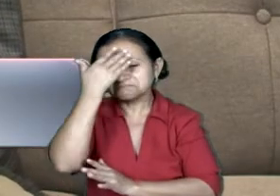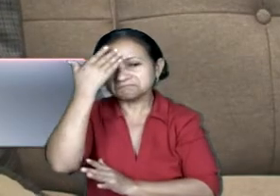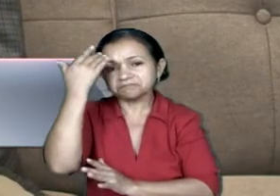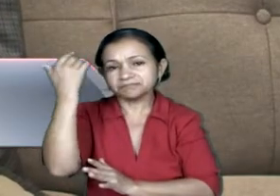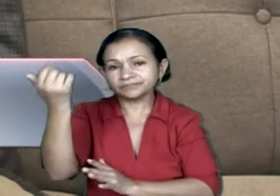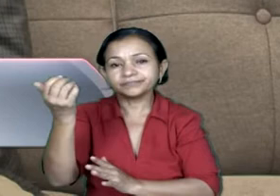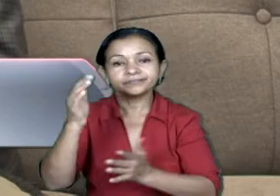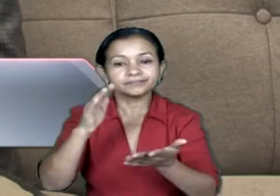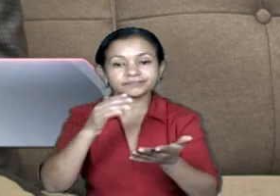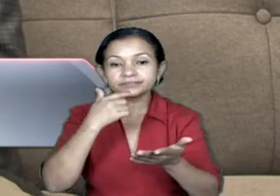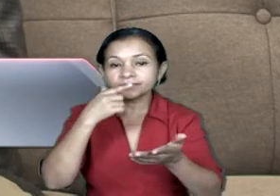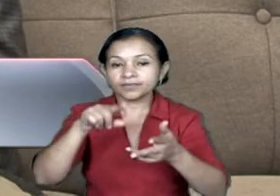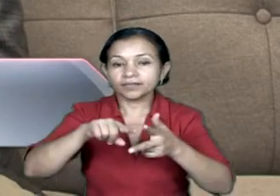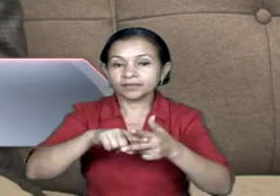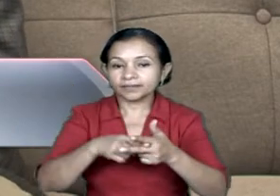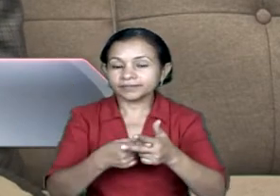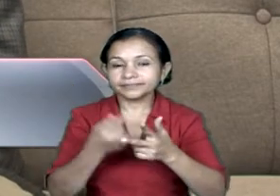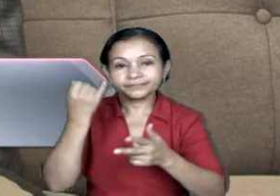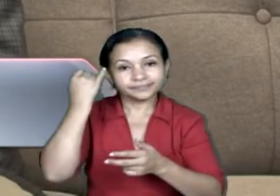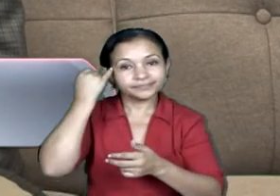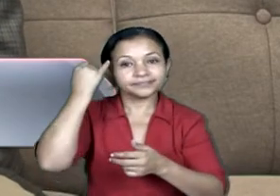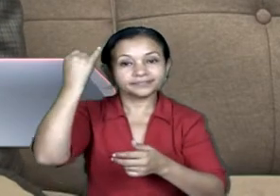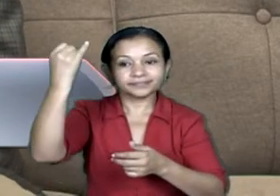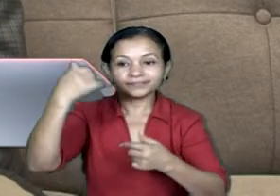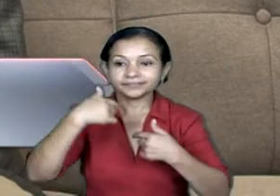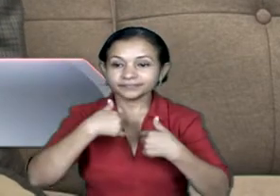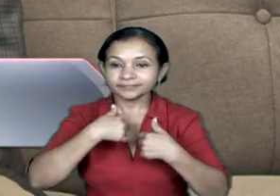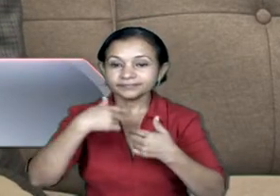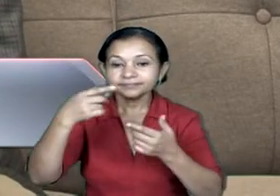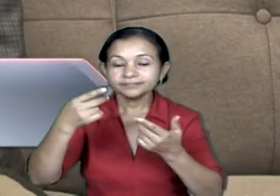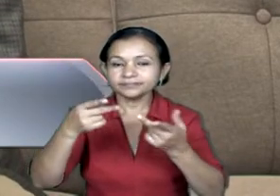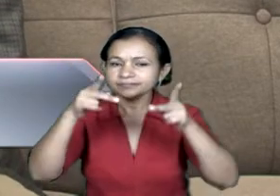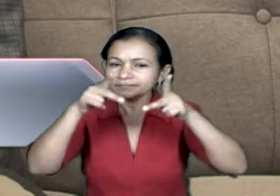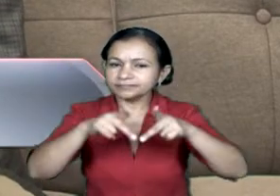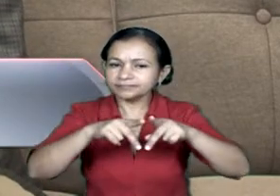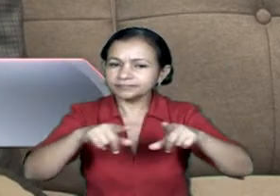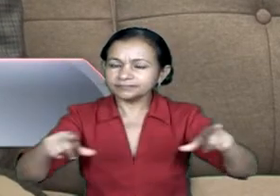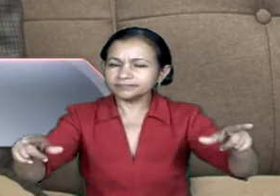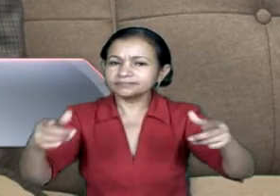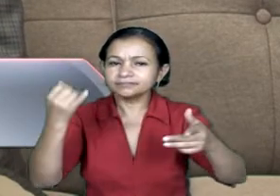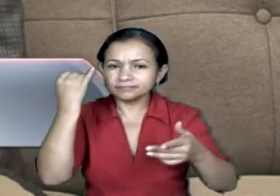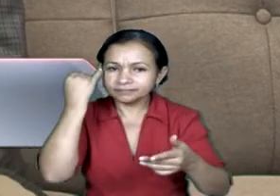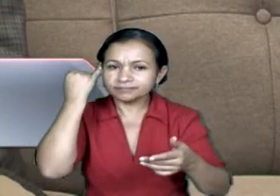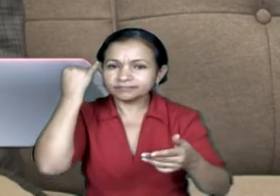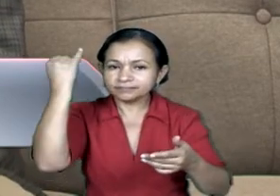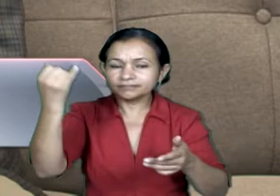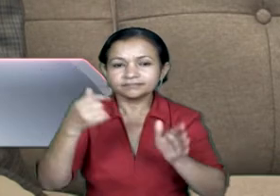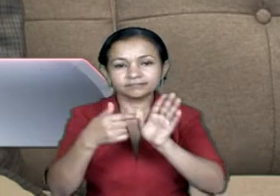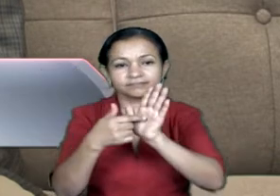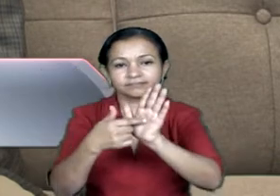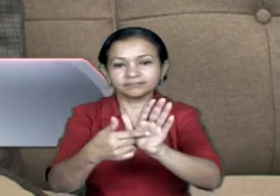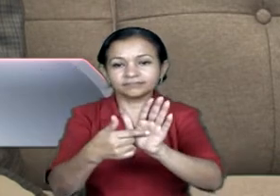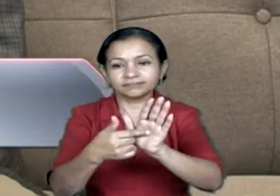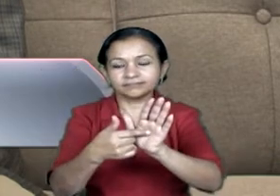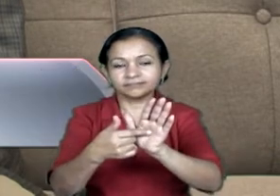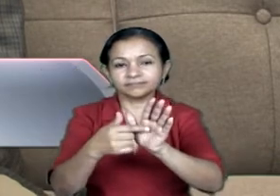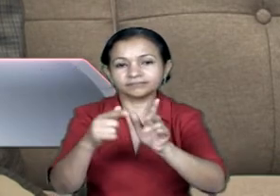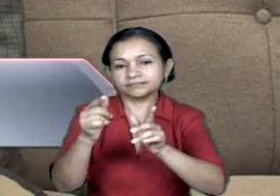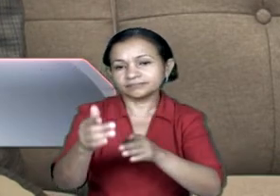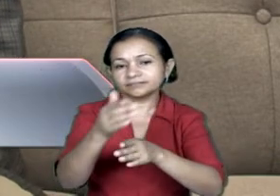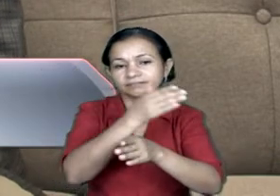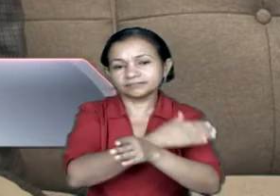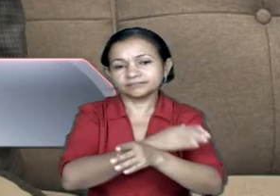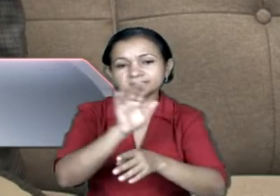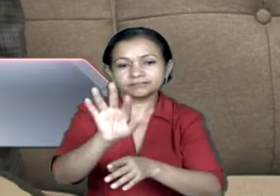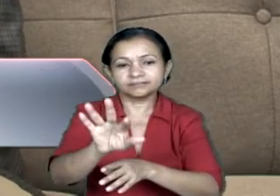yo comencé esa idea de como un plan de piloto. Y, por ejemplo, en ese momento